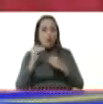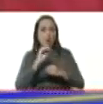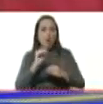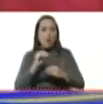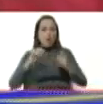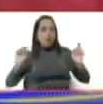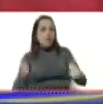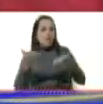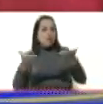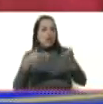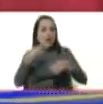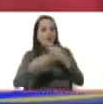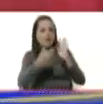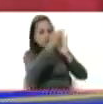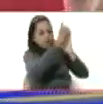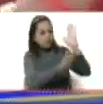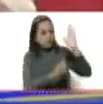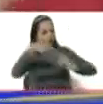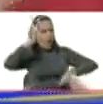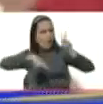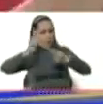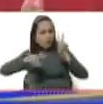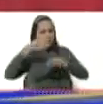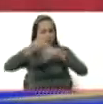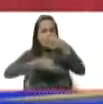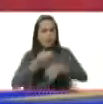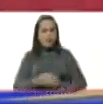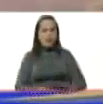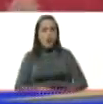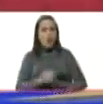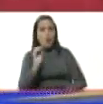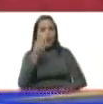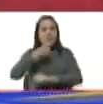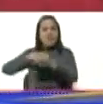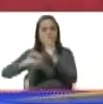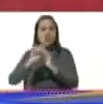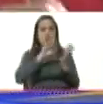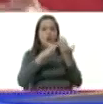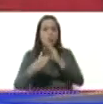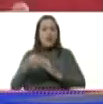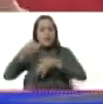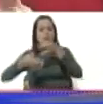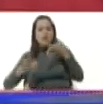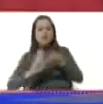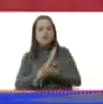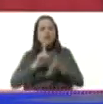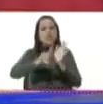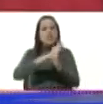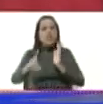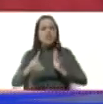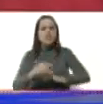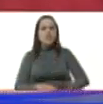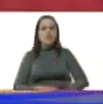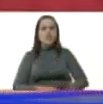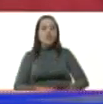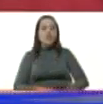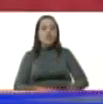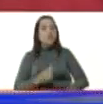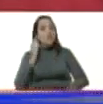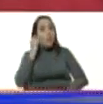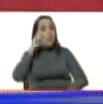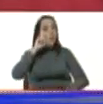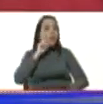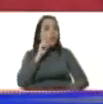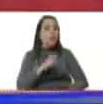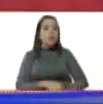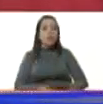y hace su exposición. Va una defensora comunal y le habla a la mujer de sus derechos como mujer gestante y está en trabajo para de